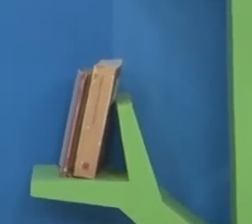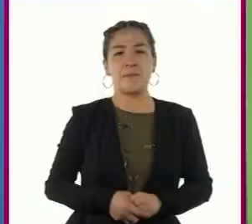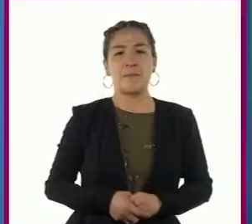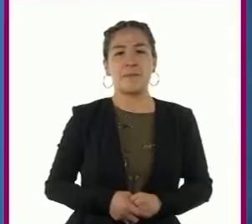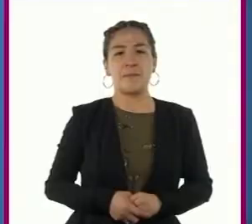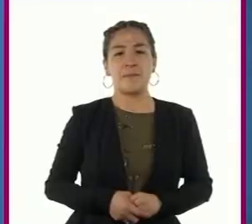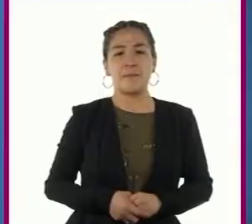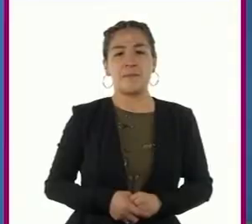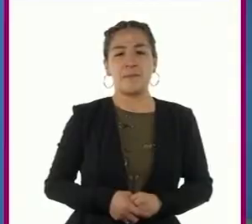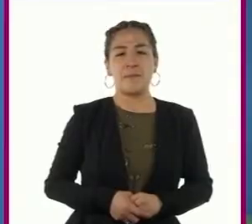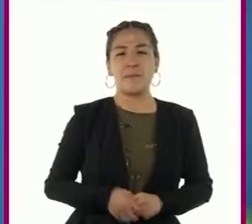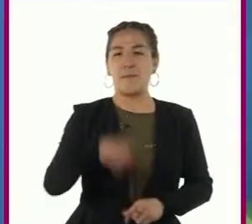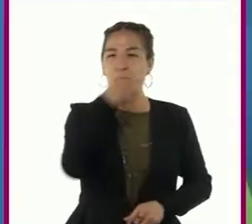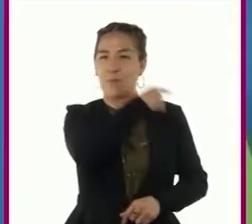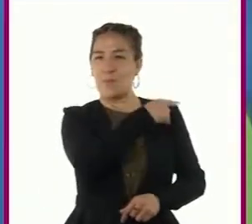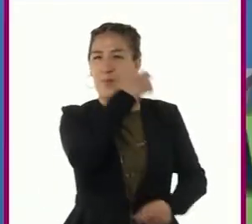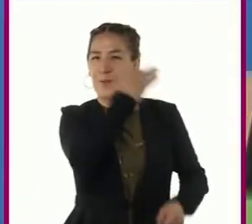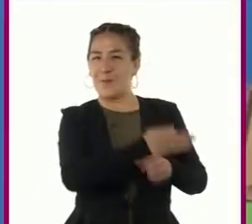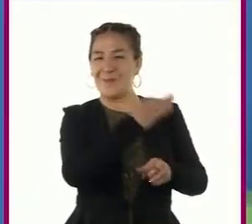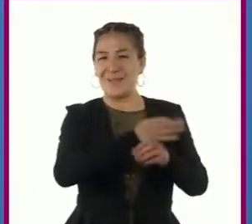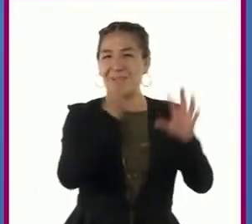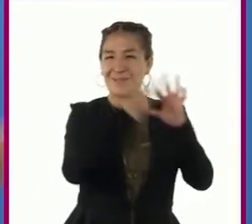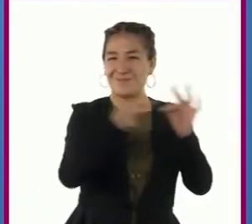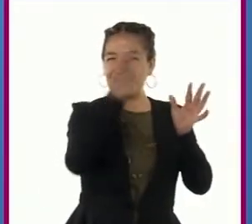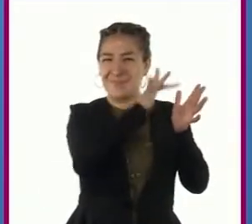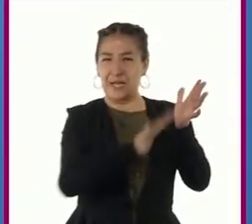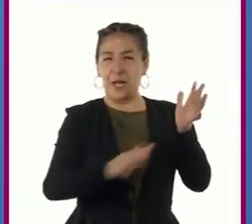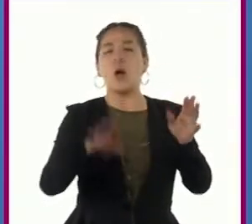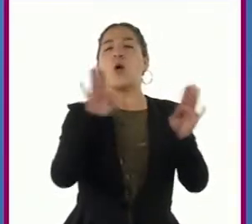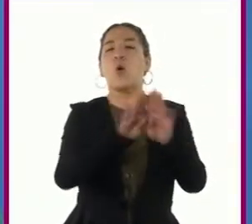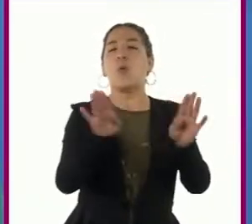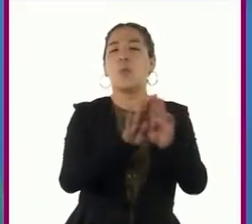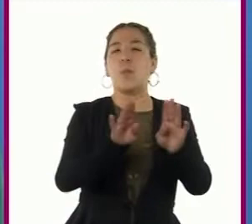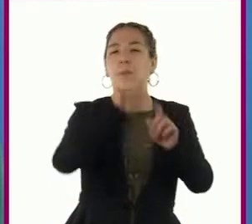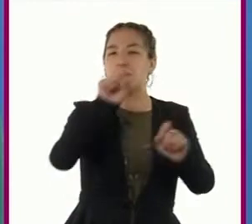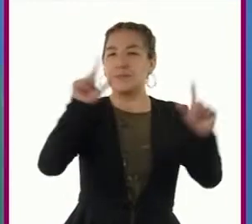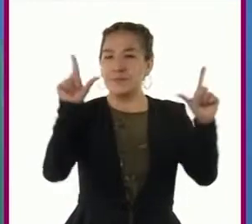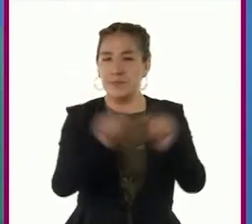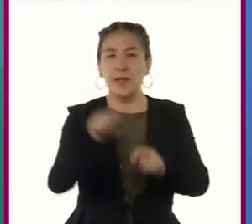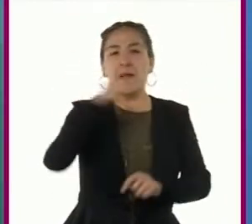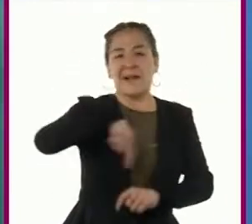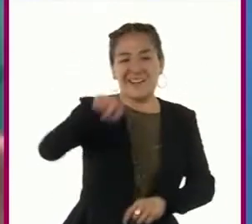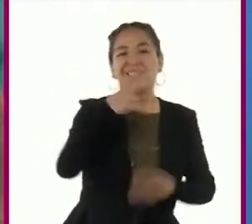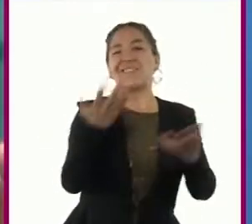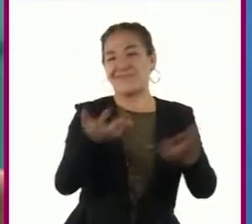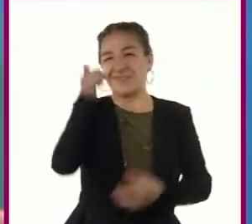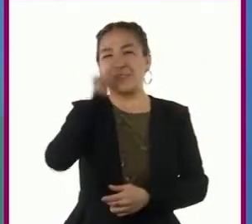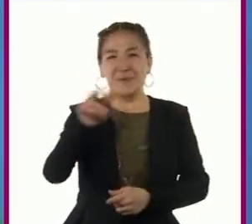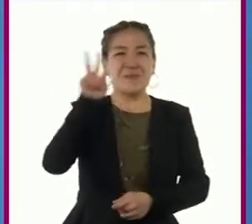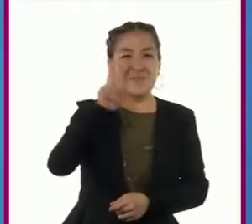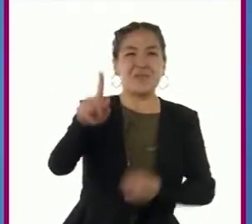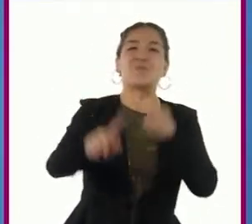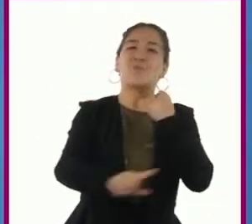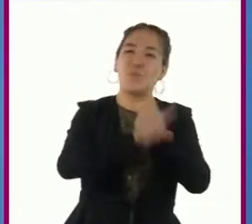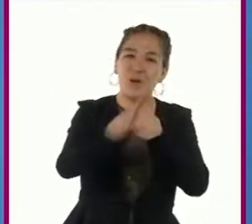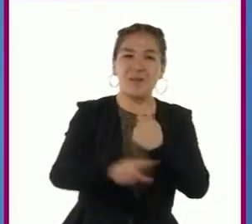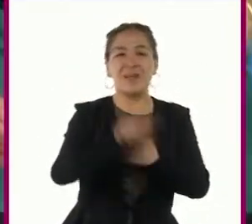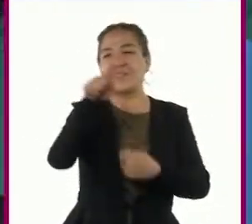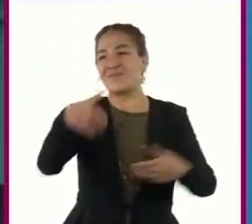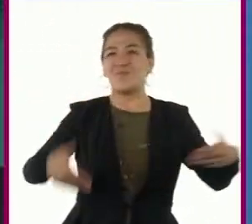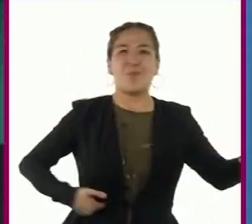Intentemos explicar lo anterior de manera más sencilla. Es común que haya situaciones y problemas que nos aquejan como